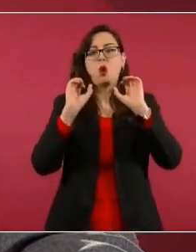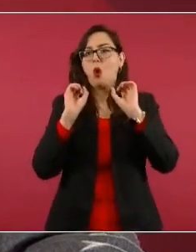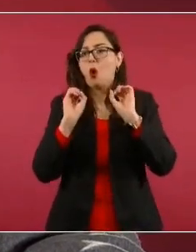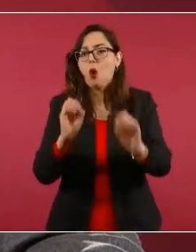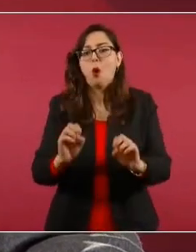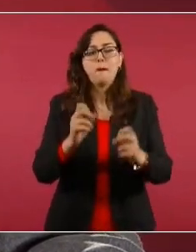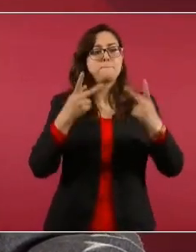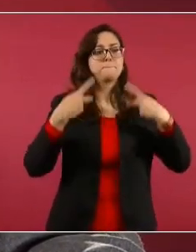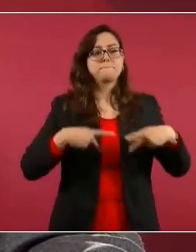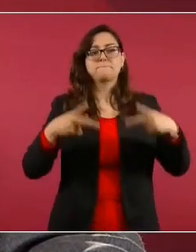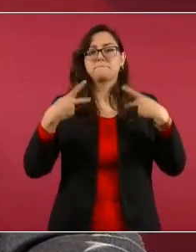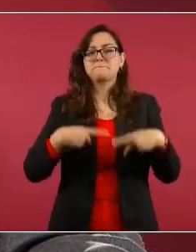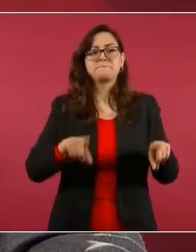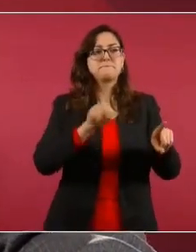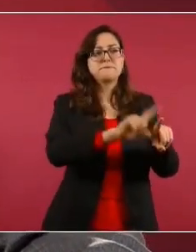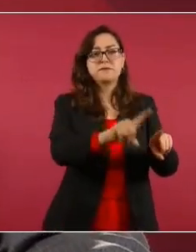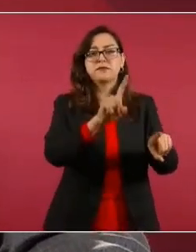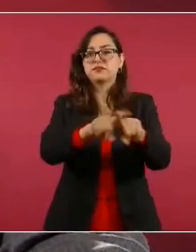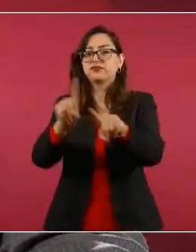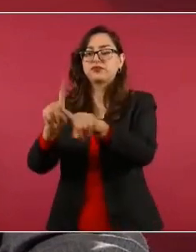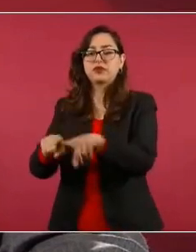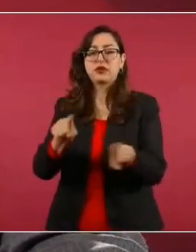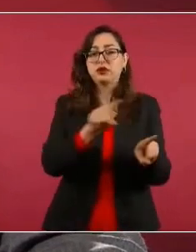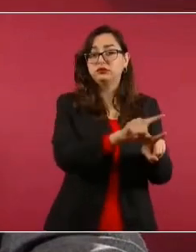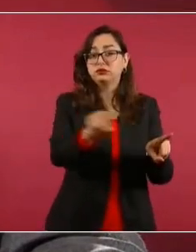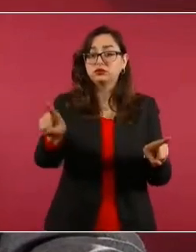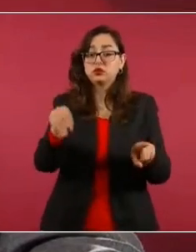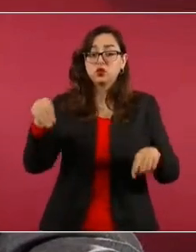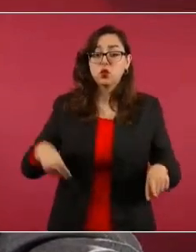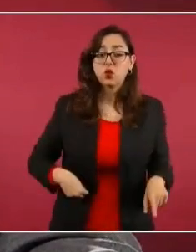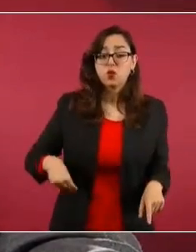de estos hechos, aunque